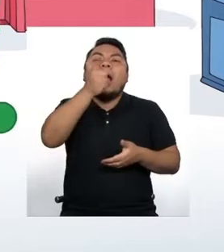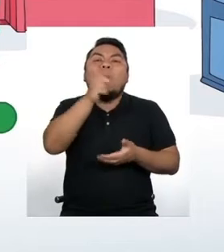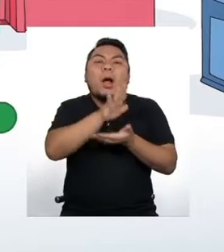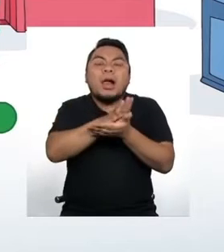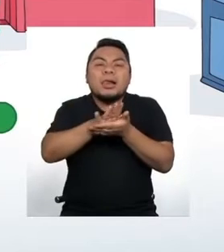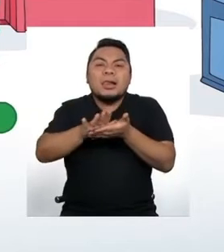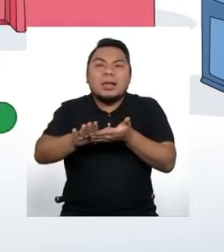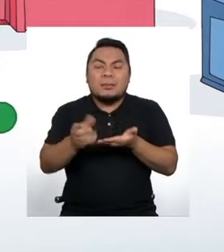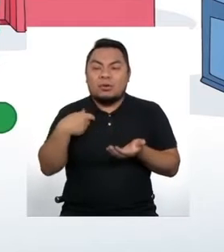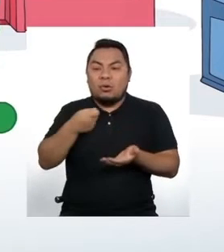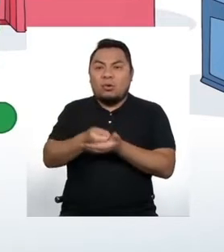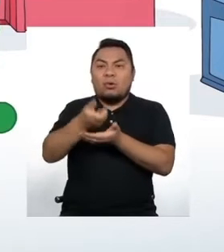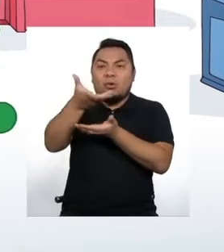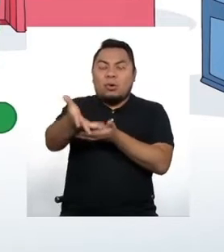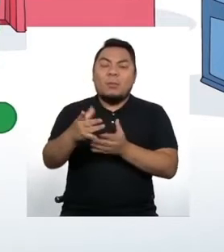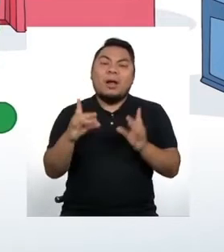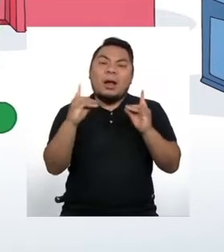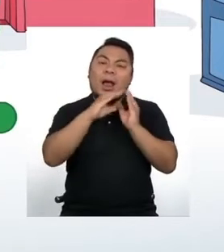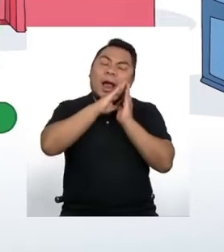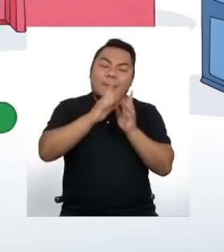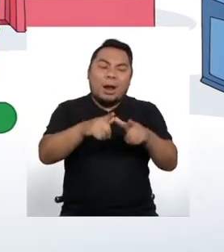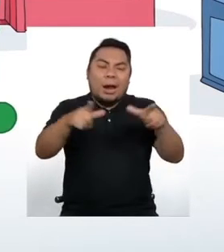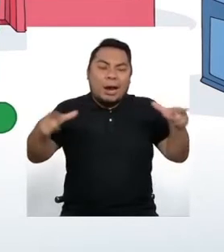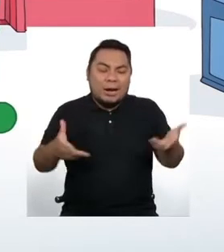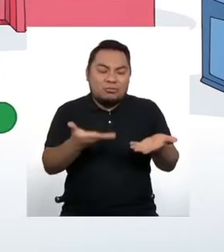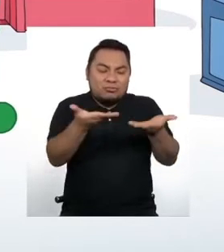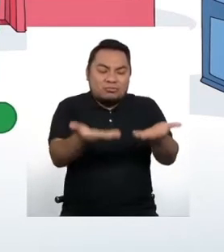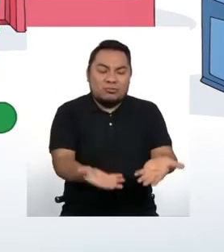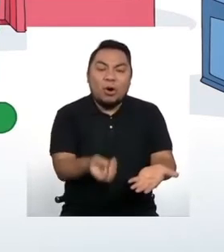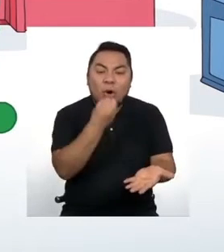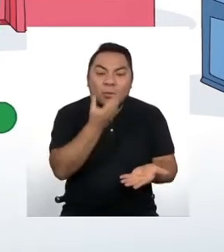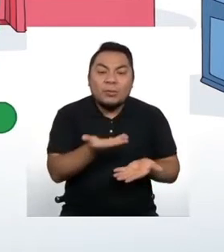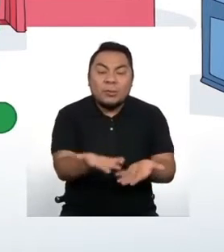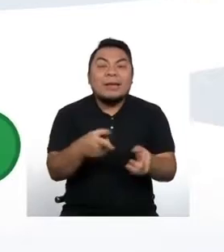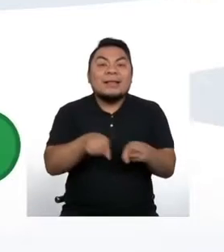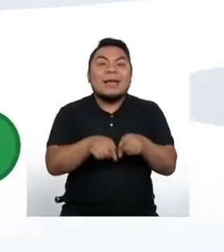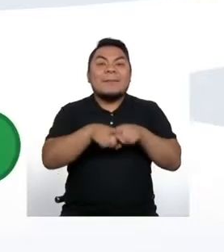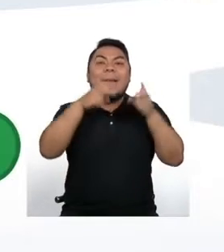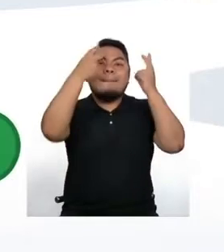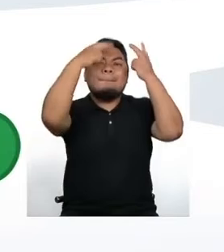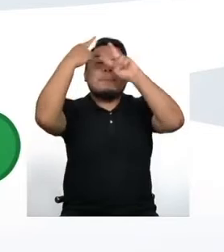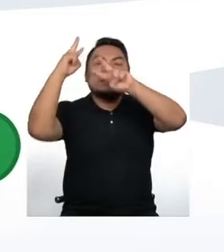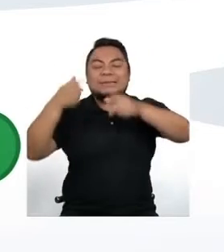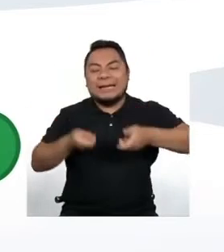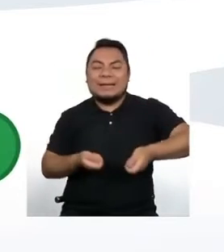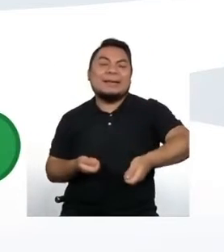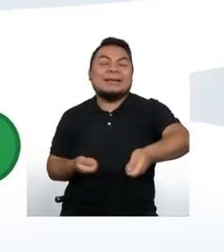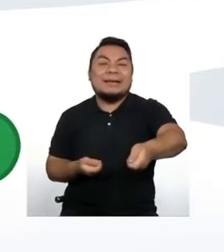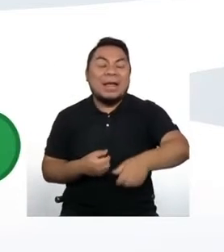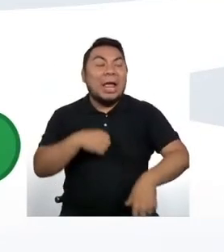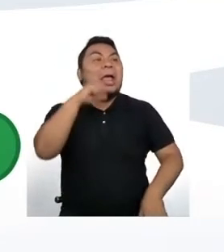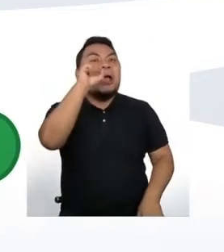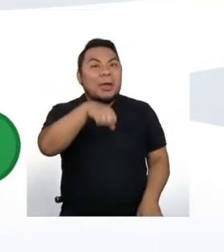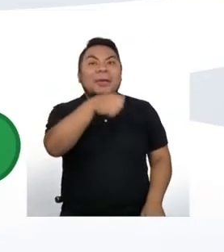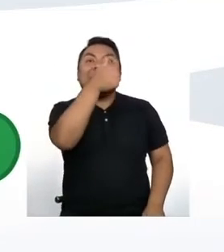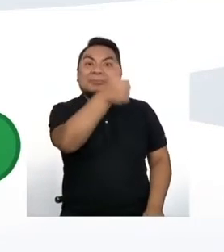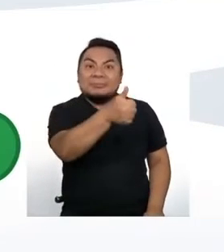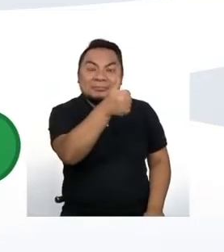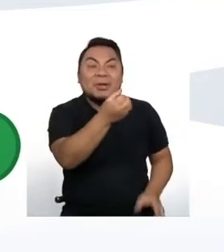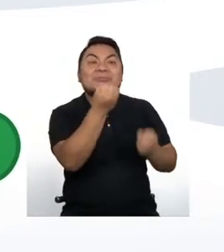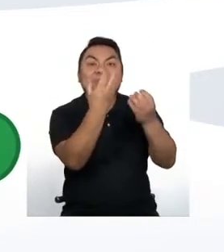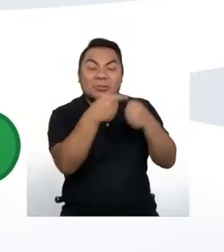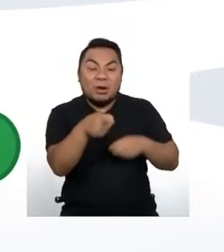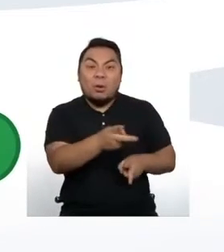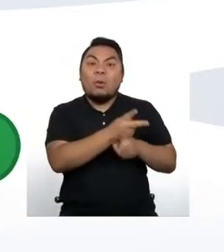los cestos de las pelotas, dile, ¡Muy bien mi amor! Pelotas azules aquí. Pelotas rojas